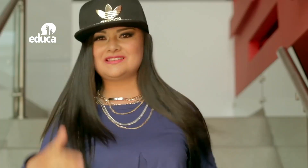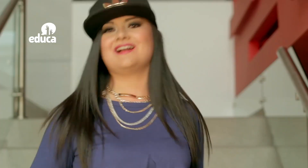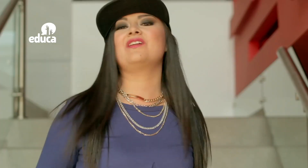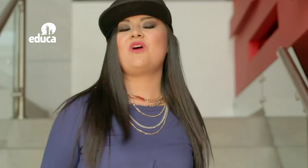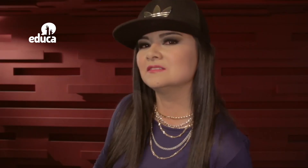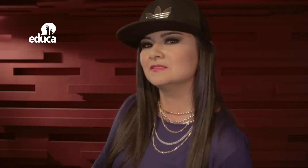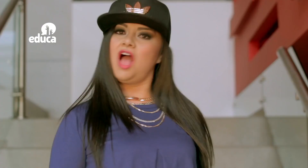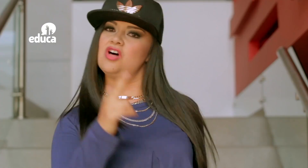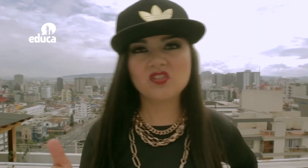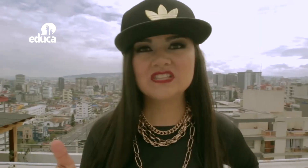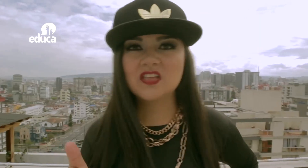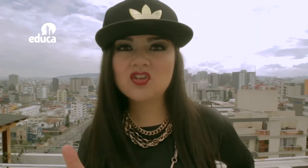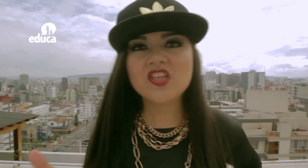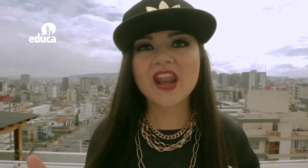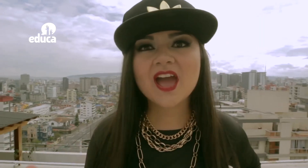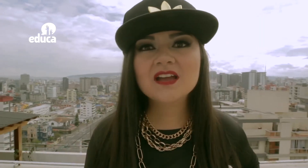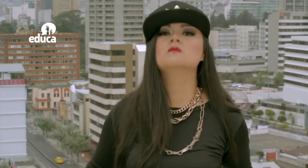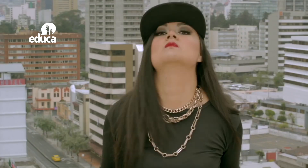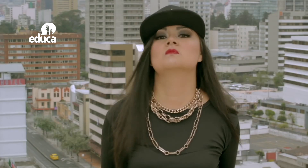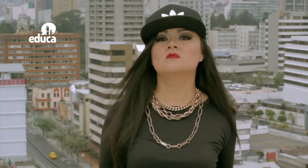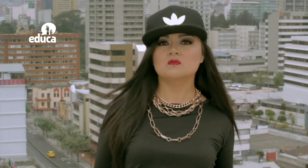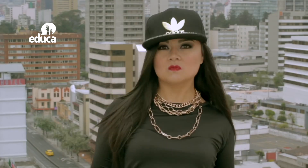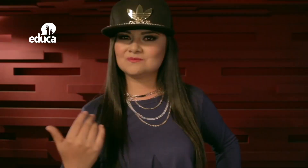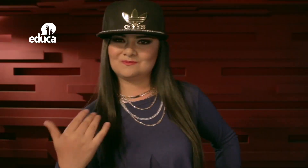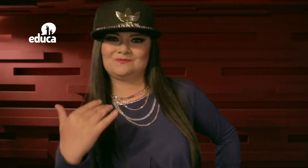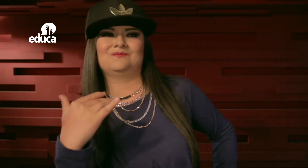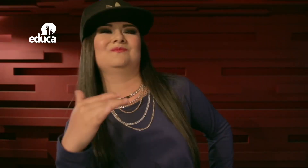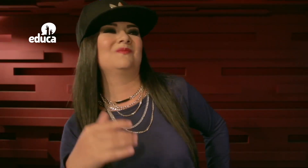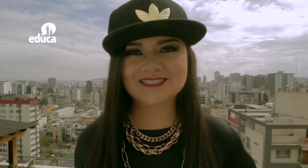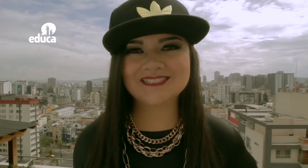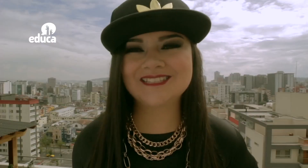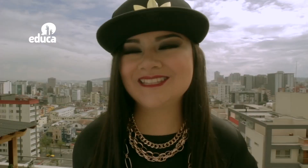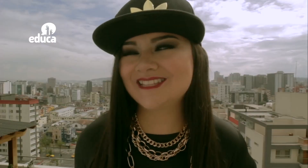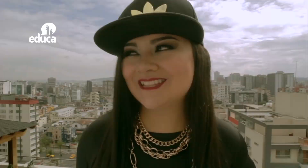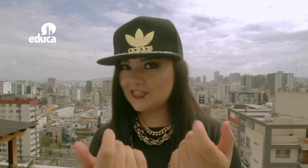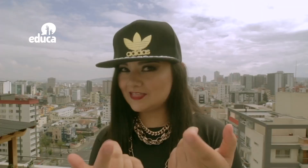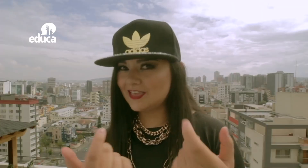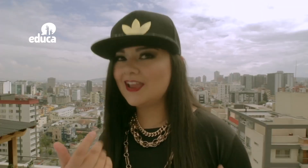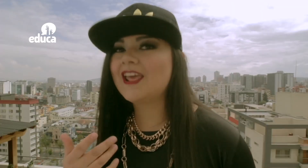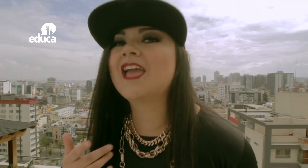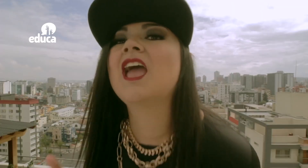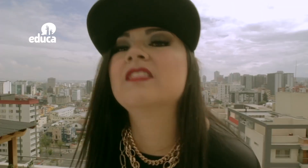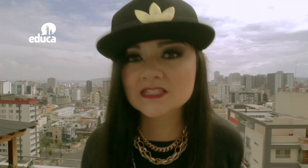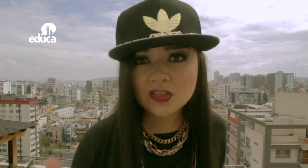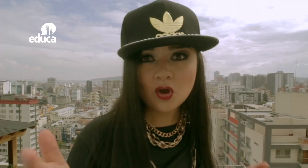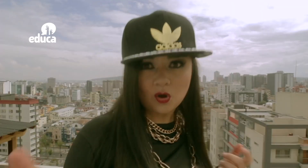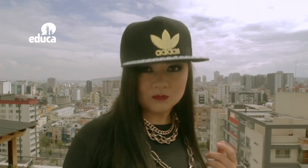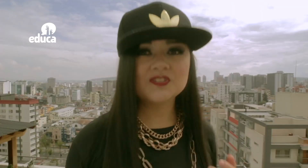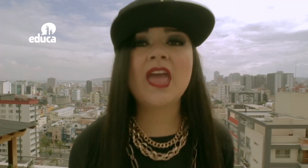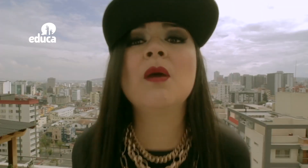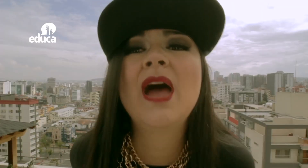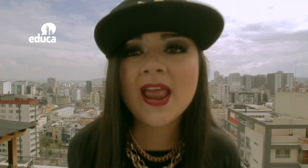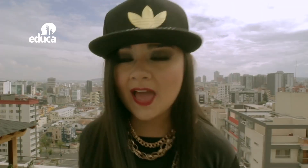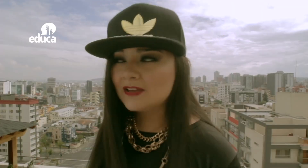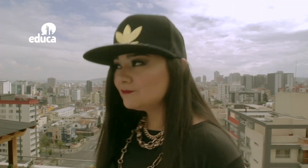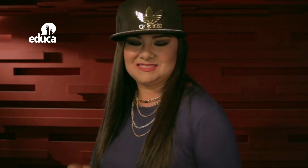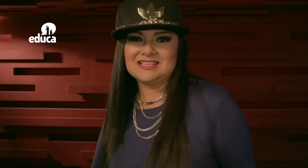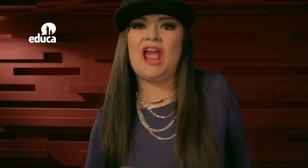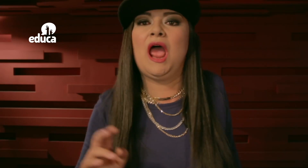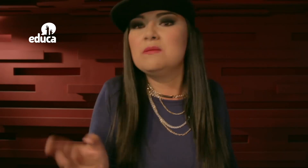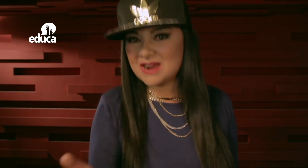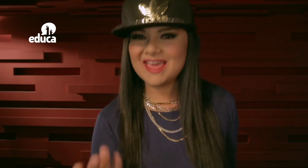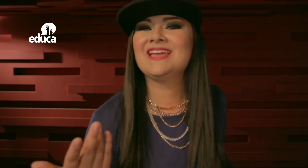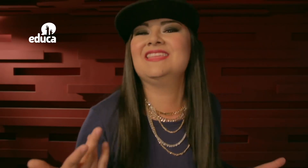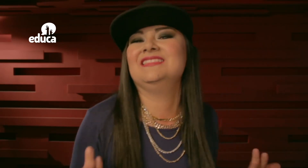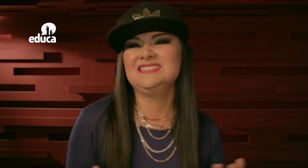también con estos ritmos y con estas melodías urbanas yo puedo entregar un mensaje a niños y niñas que quienes son más adeptos a